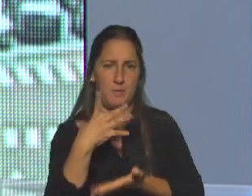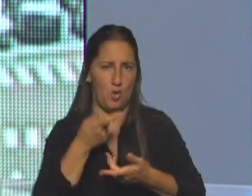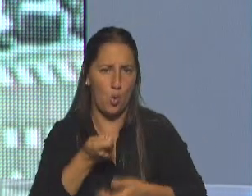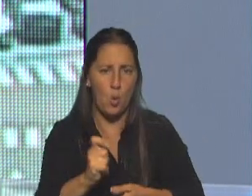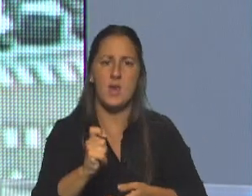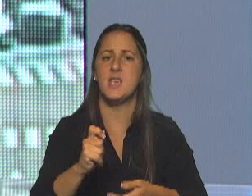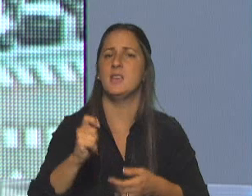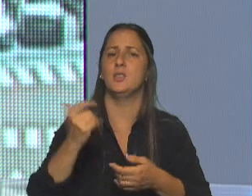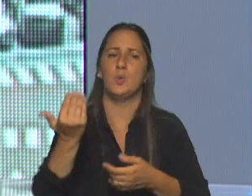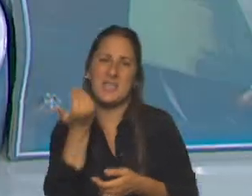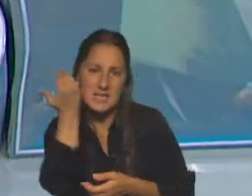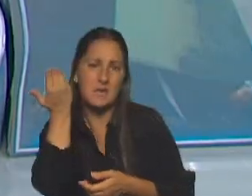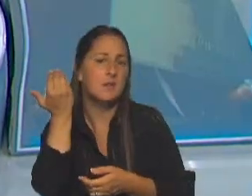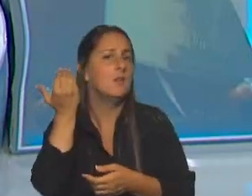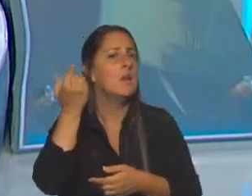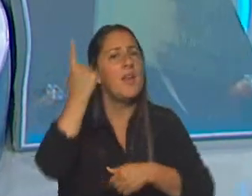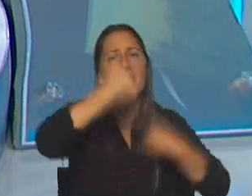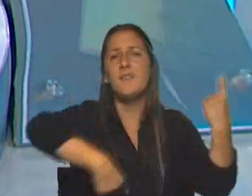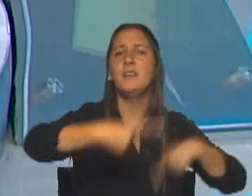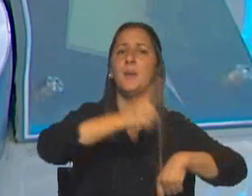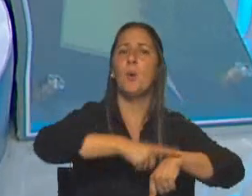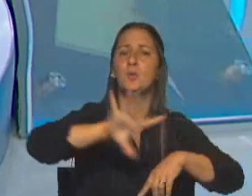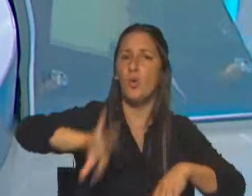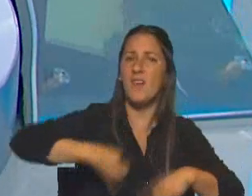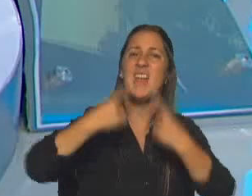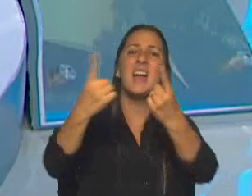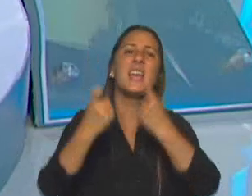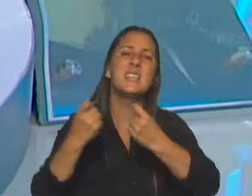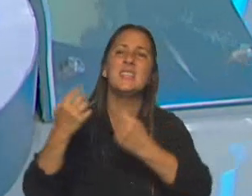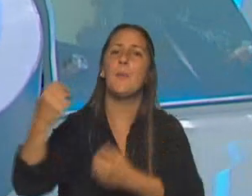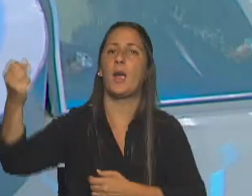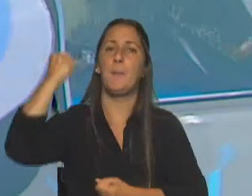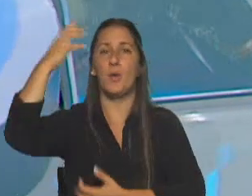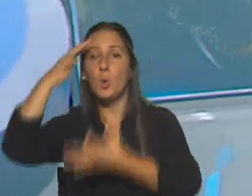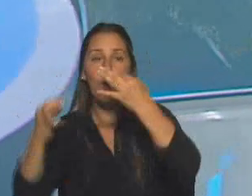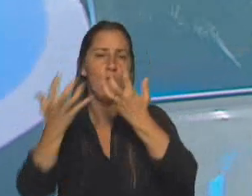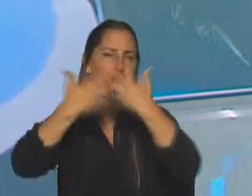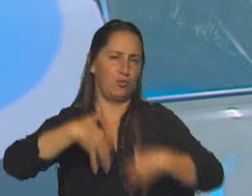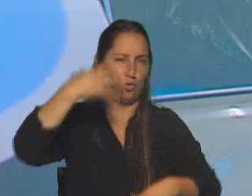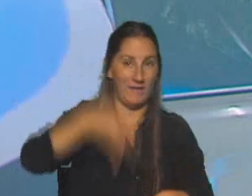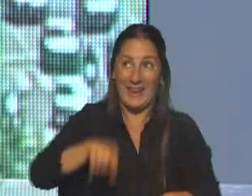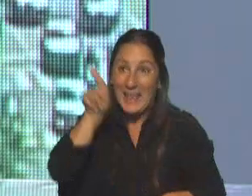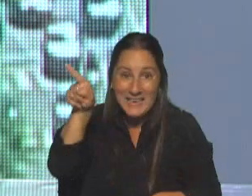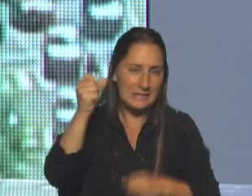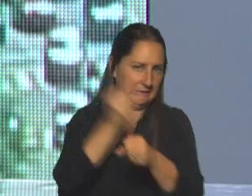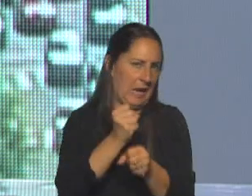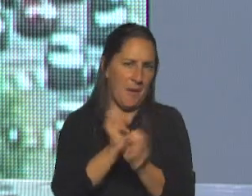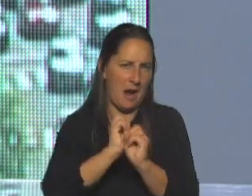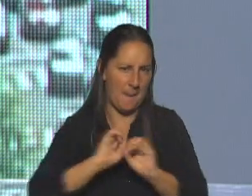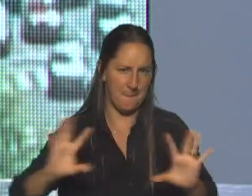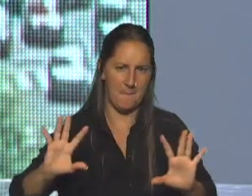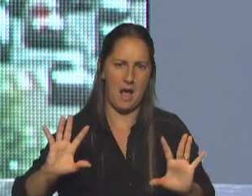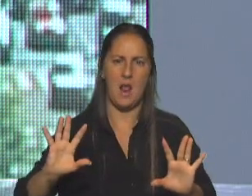Vamos a tener cientos de circunstancias en las que necesitamos un buen Poder Judicial. Este Poder Judicial funciona mal, vulnera la democracia, invade